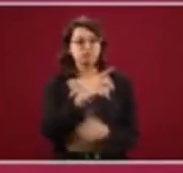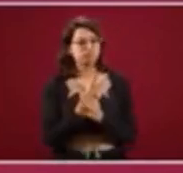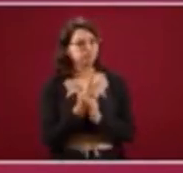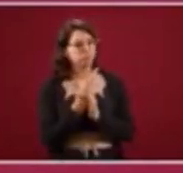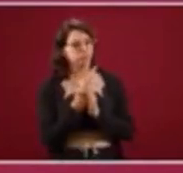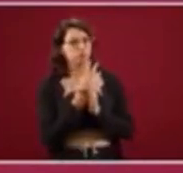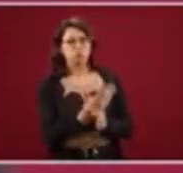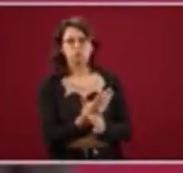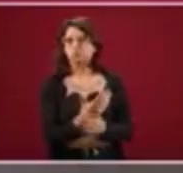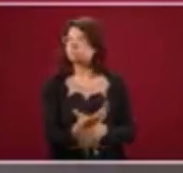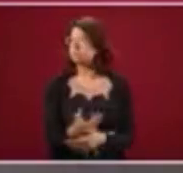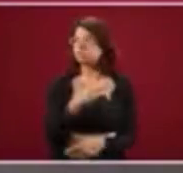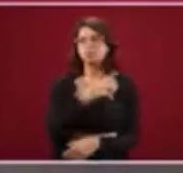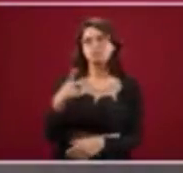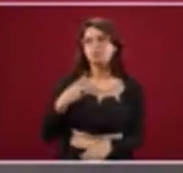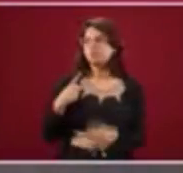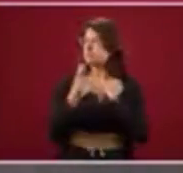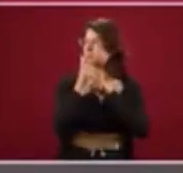Y